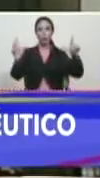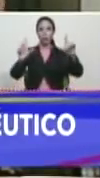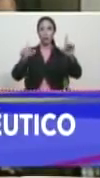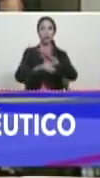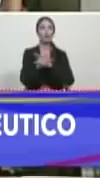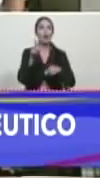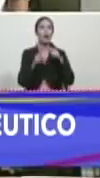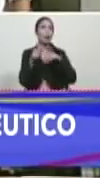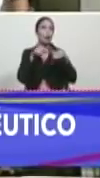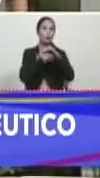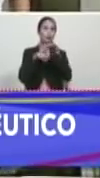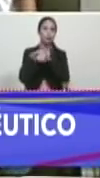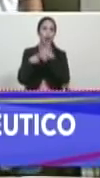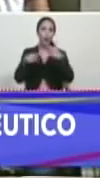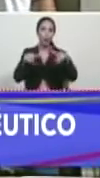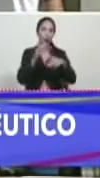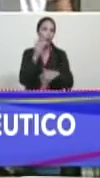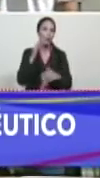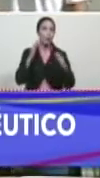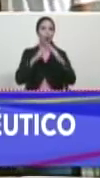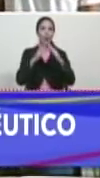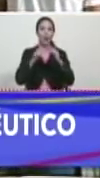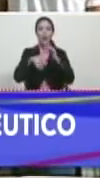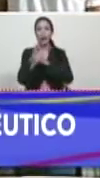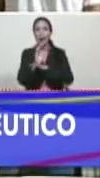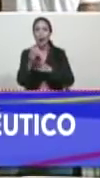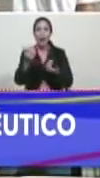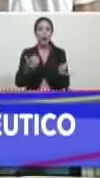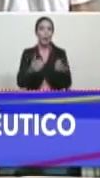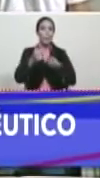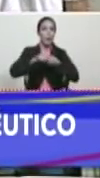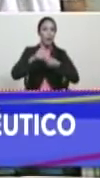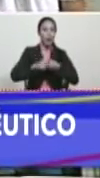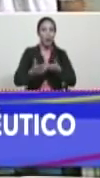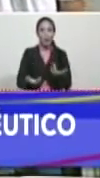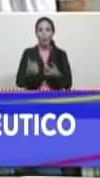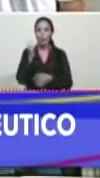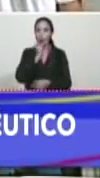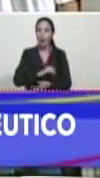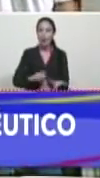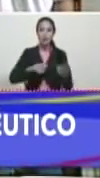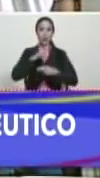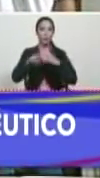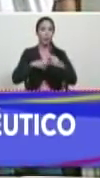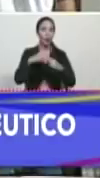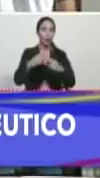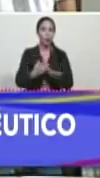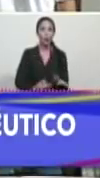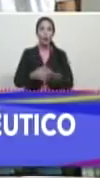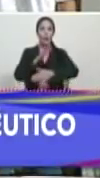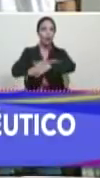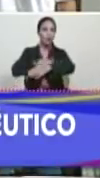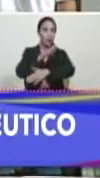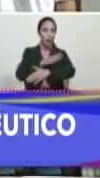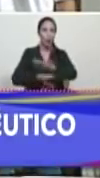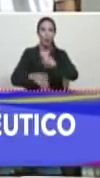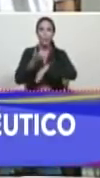hogar, en Caracas, en Maracaibo, en Valencia, en Puerto La Cruz, en Barcelona, en